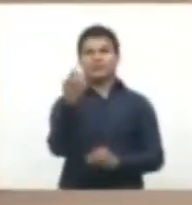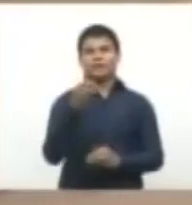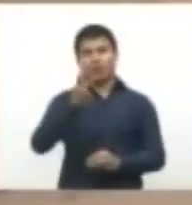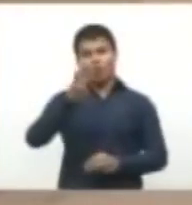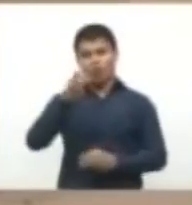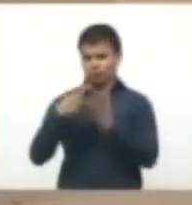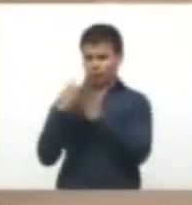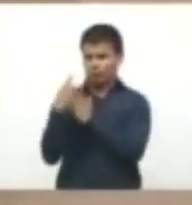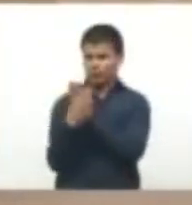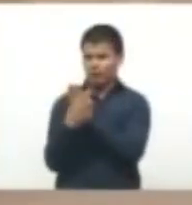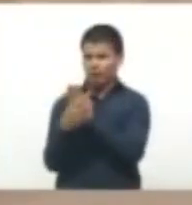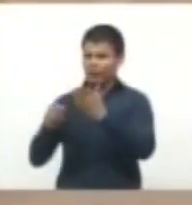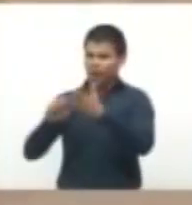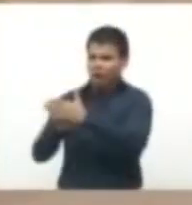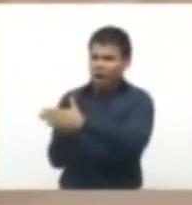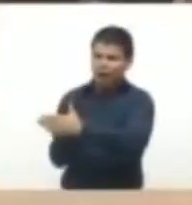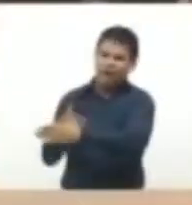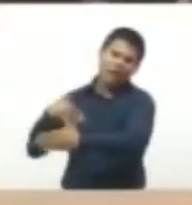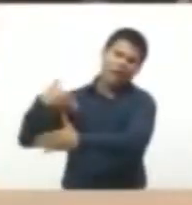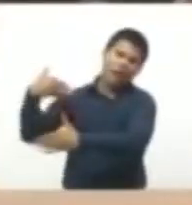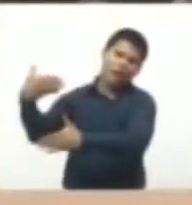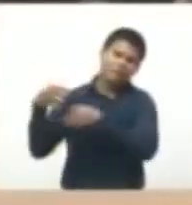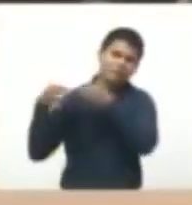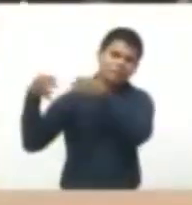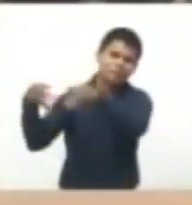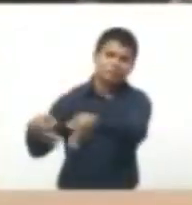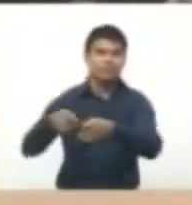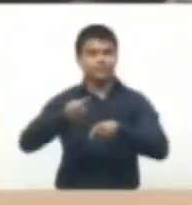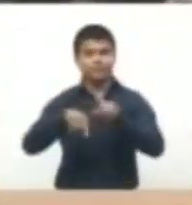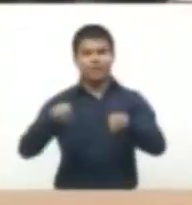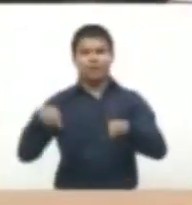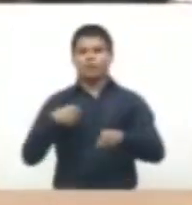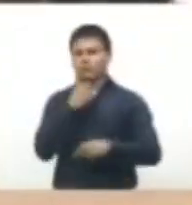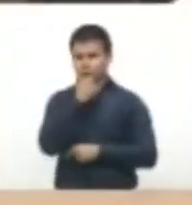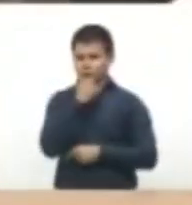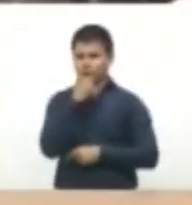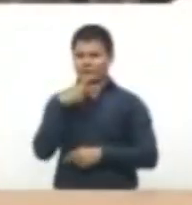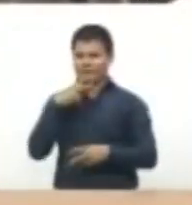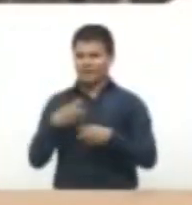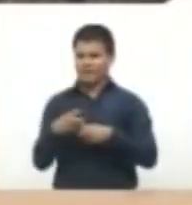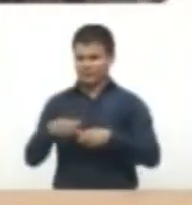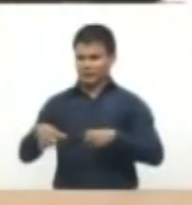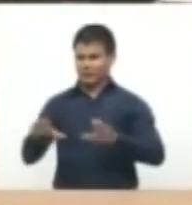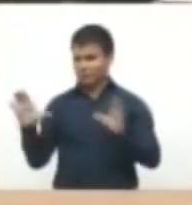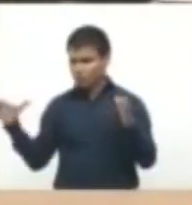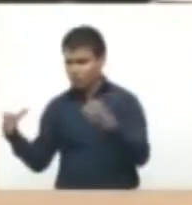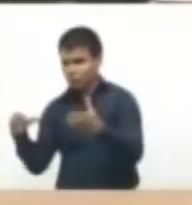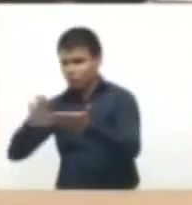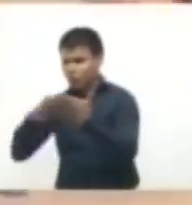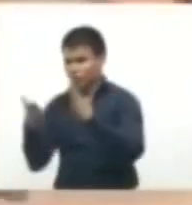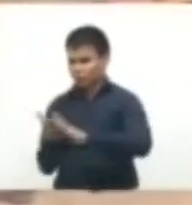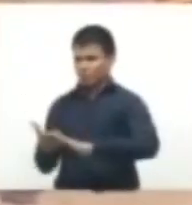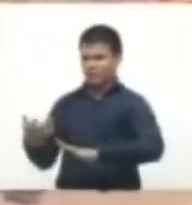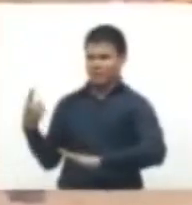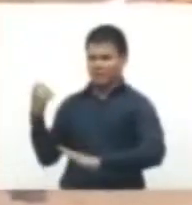la ANI, los principales motivos se deben a las dificultades de las negociaciones con la comunidad y entendimiento entre los